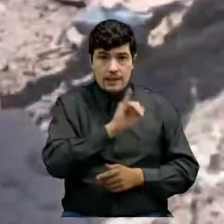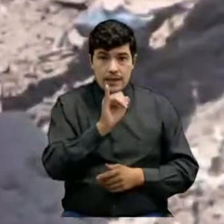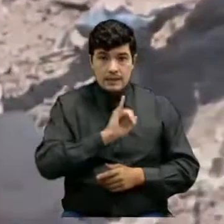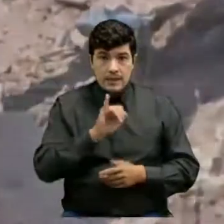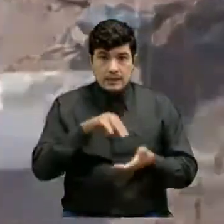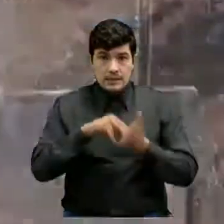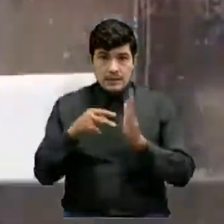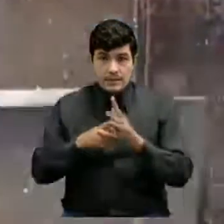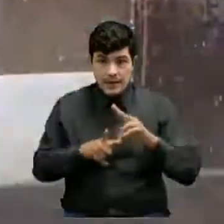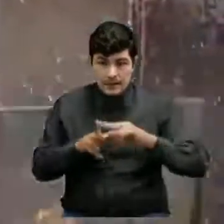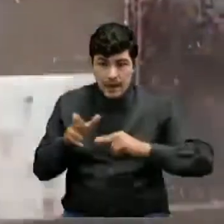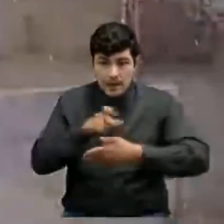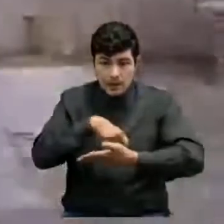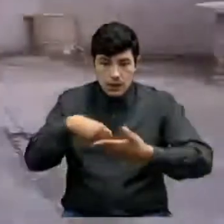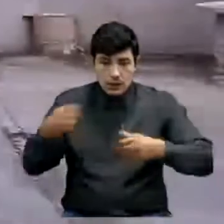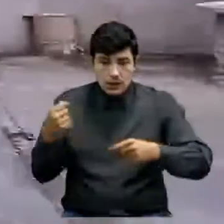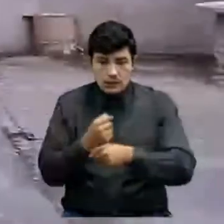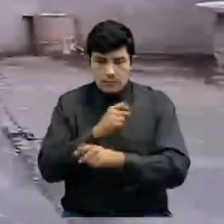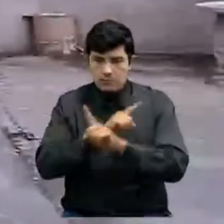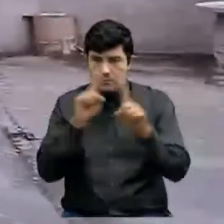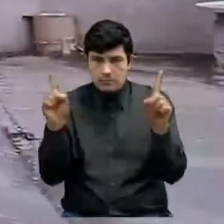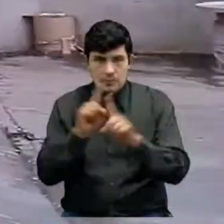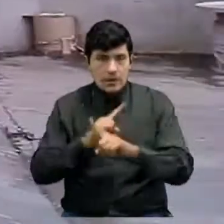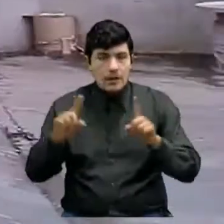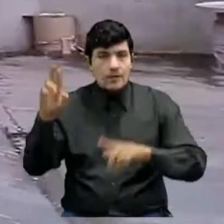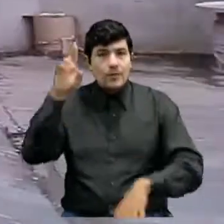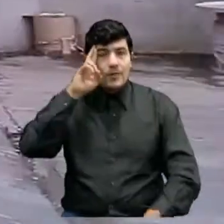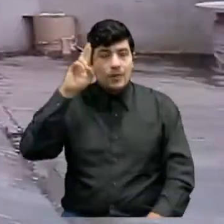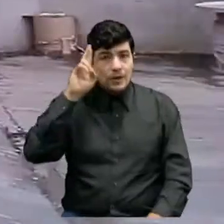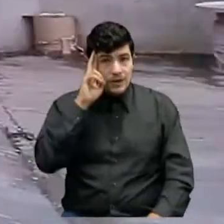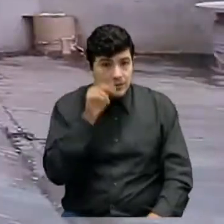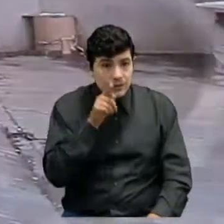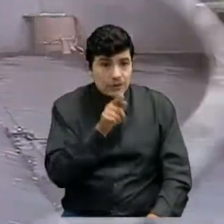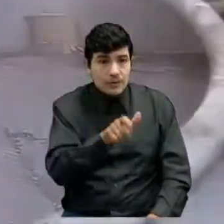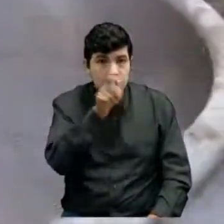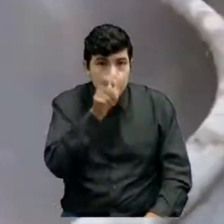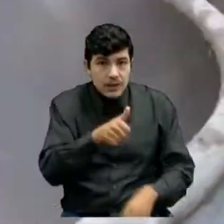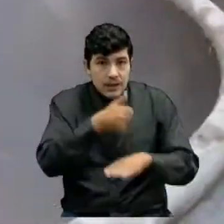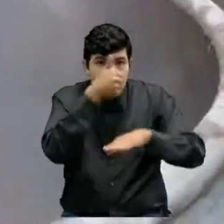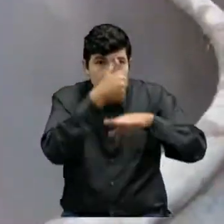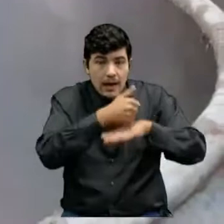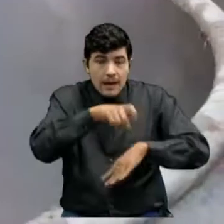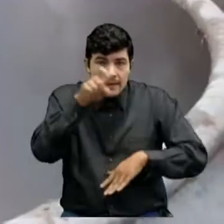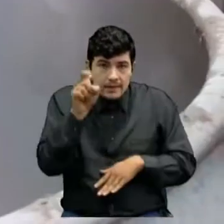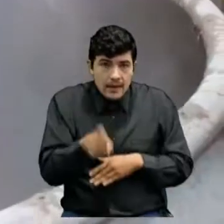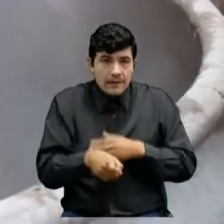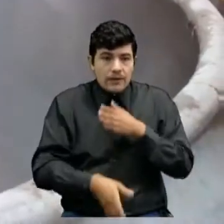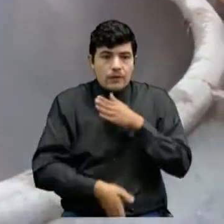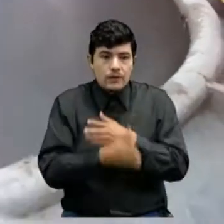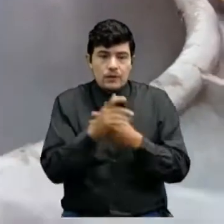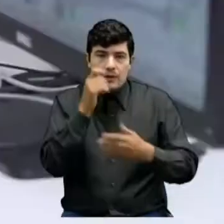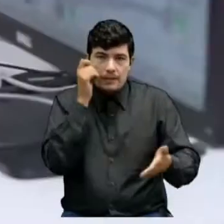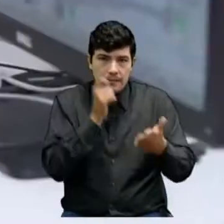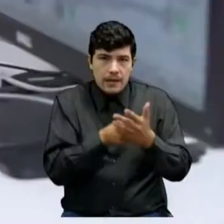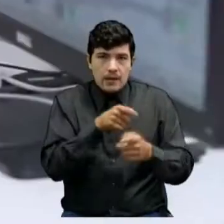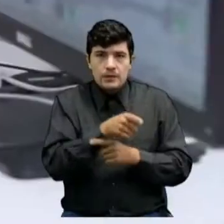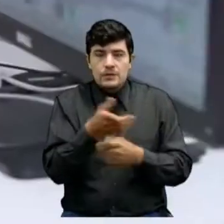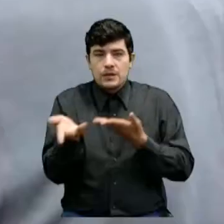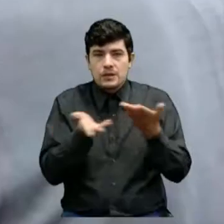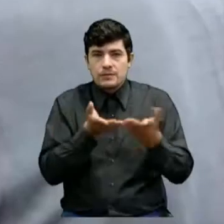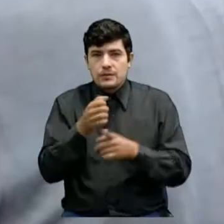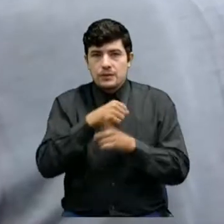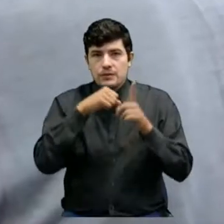el contrato de trabajo, por tal razón el empleador debe pagar estas prestaciones